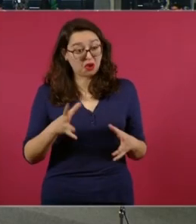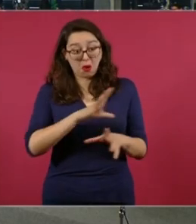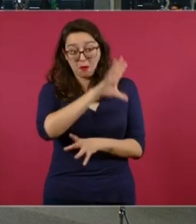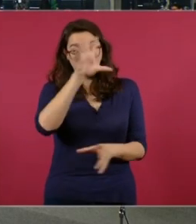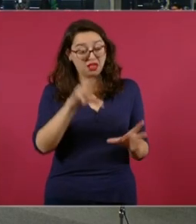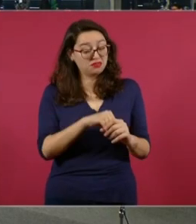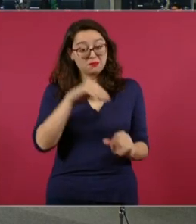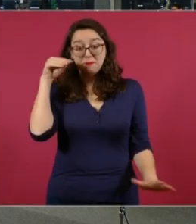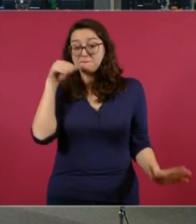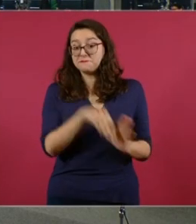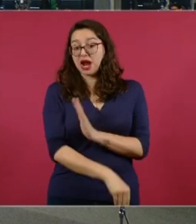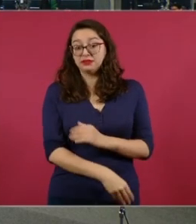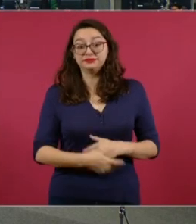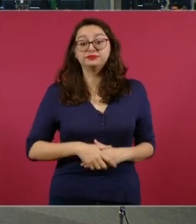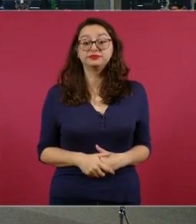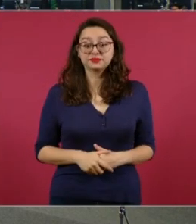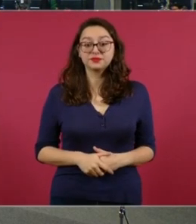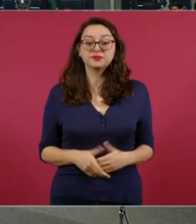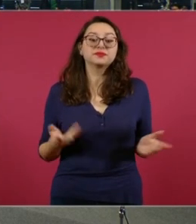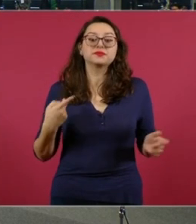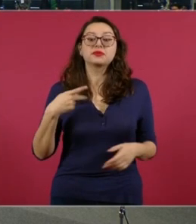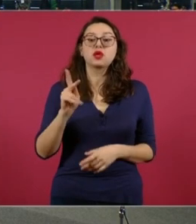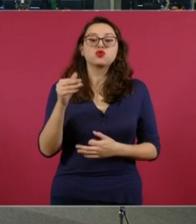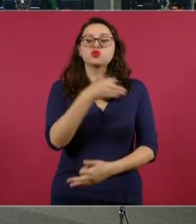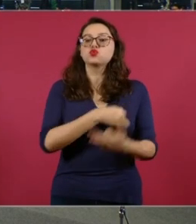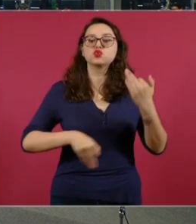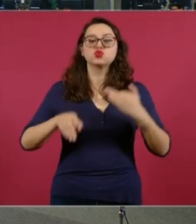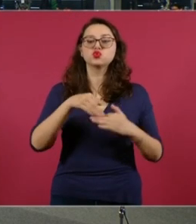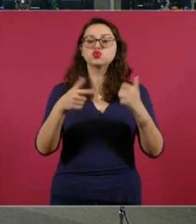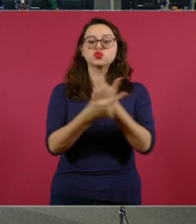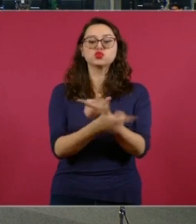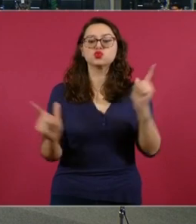bueno, somos libres.